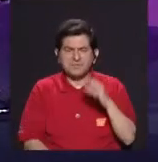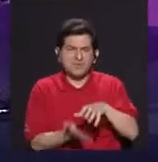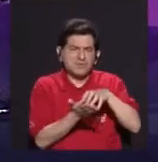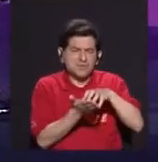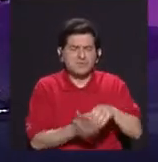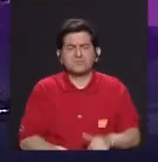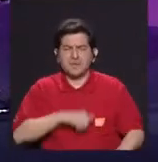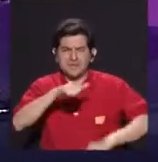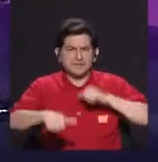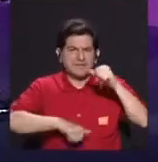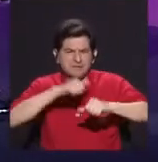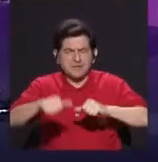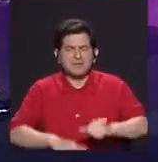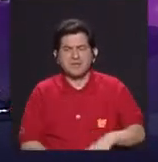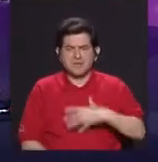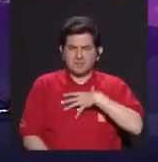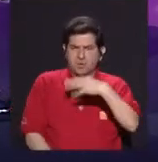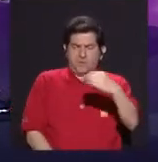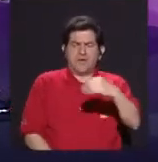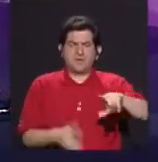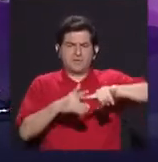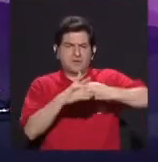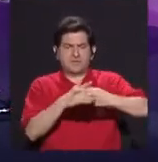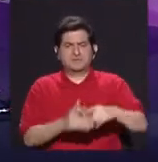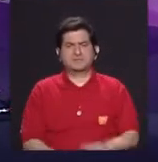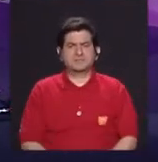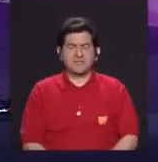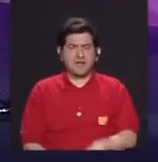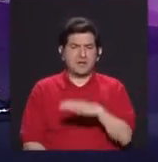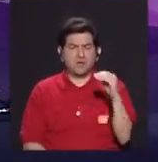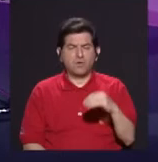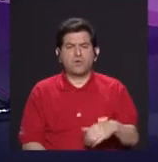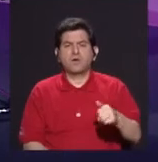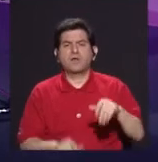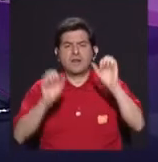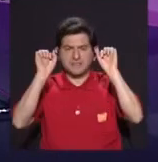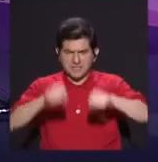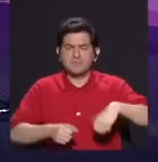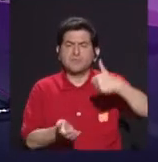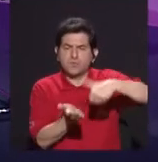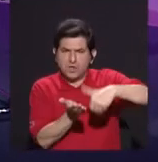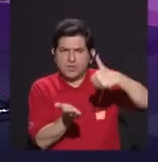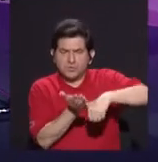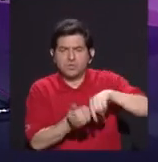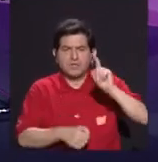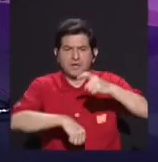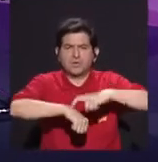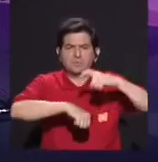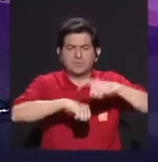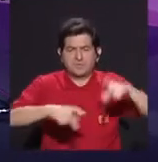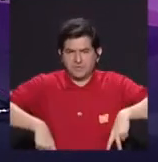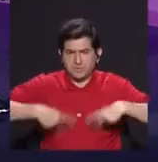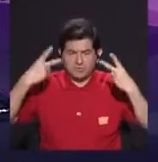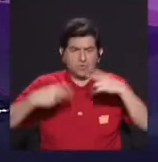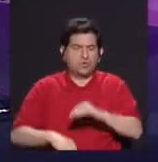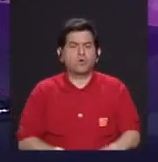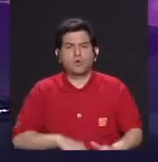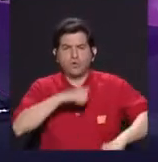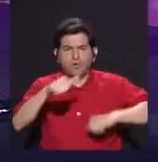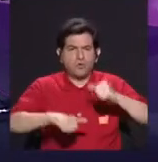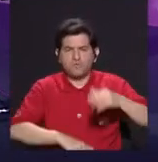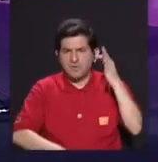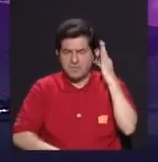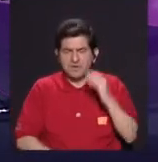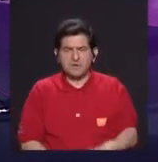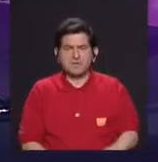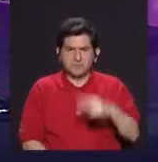blancos de iníciales sufragistas por decirlo alguna de algún momento o feminismo chicanos